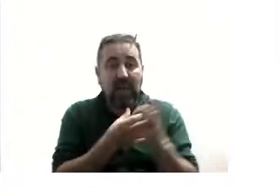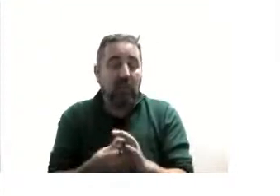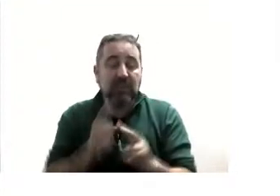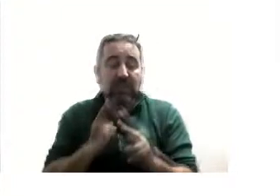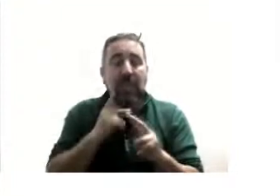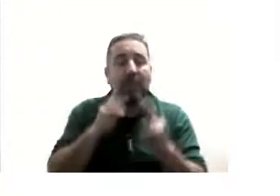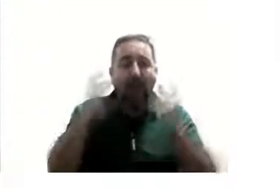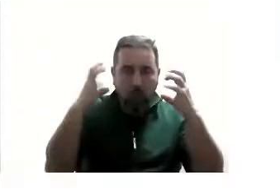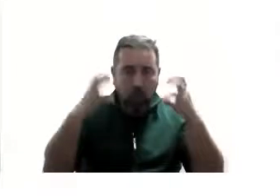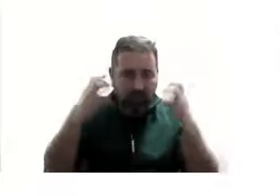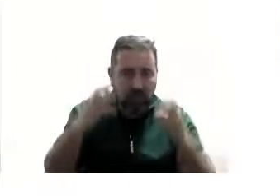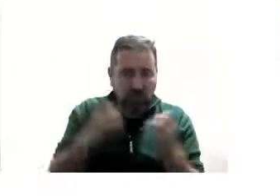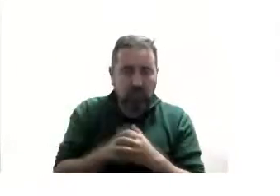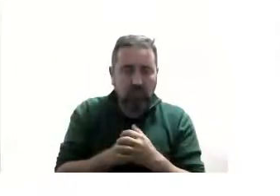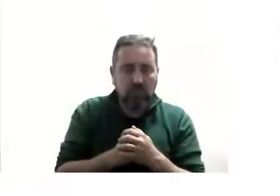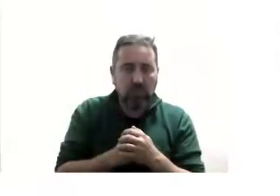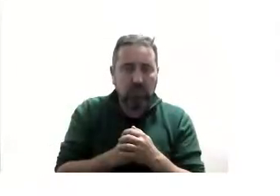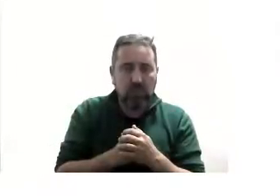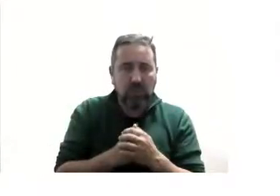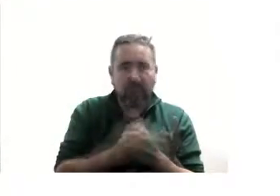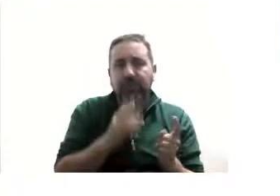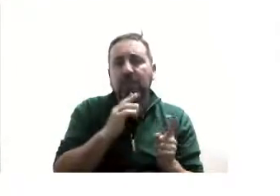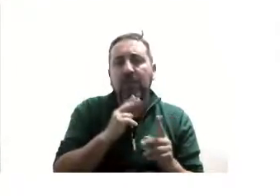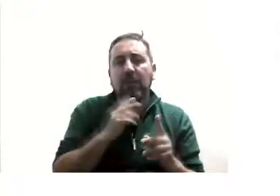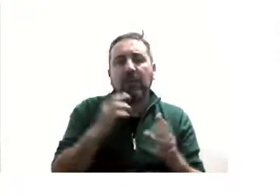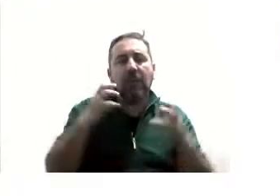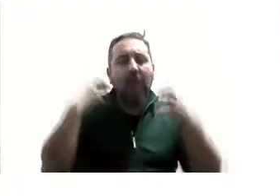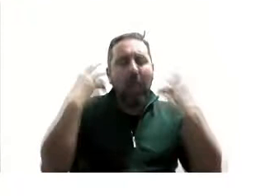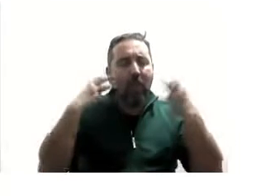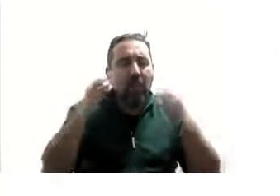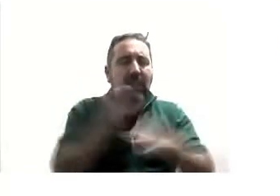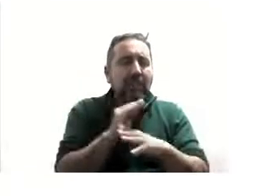la posibilidad de tratamientos más efectivos,